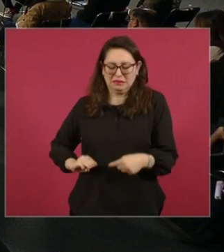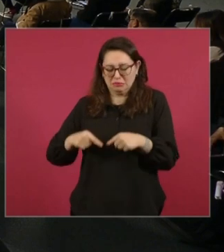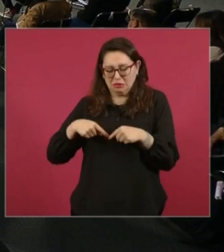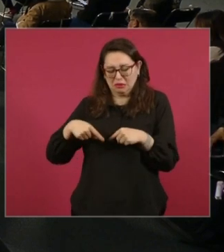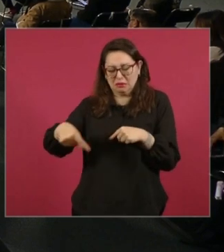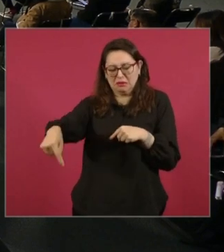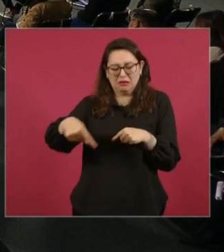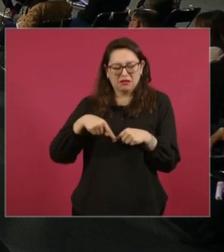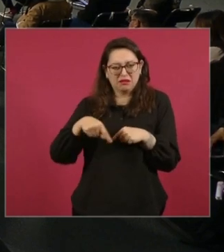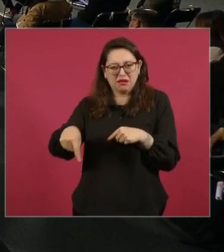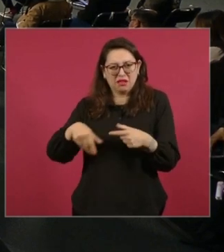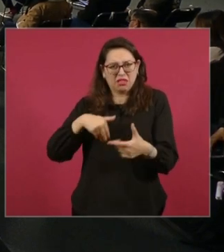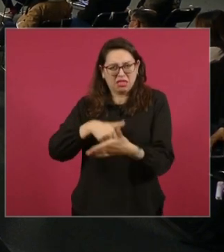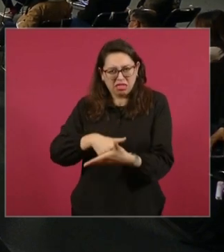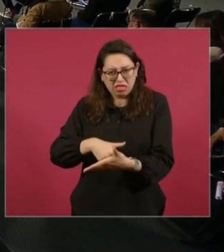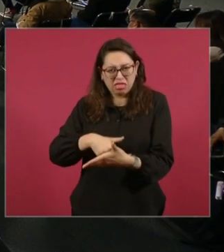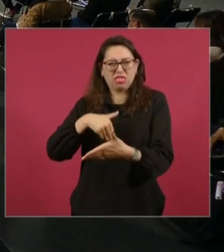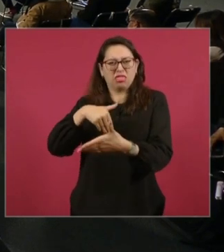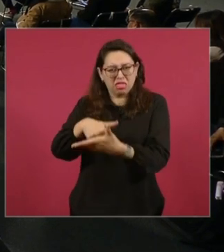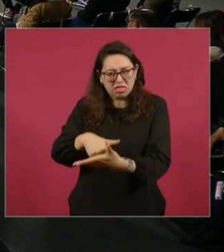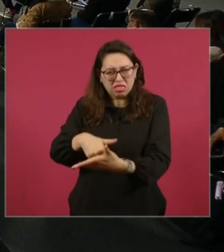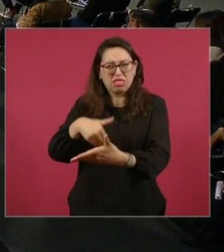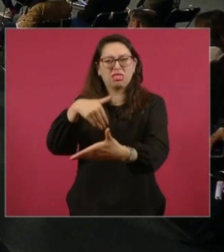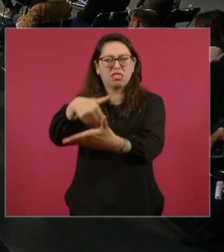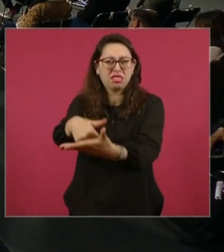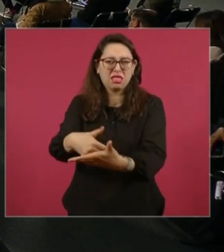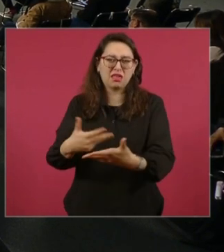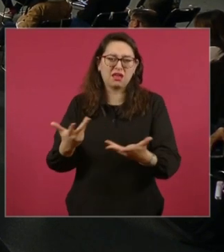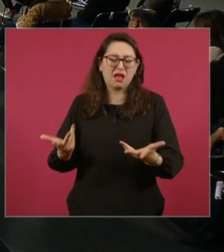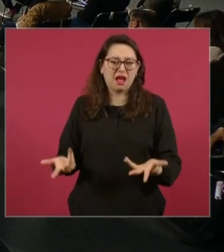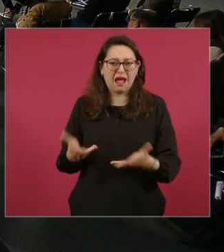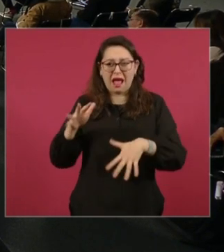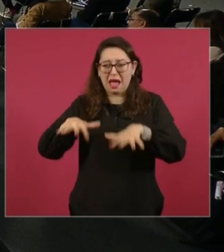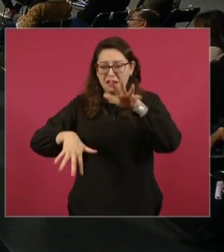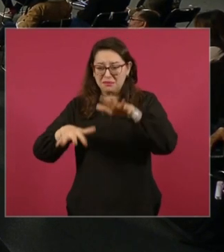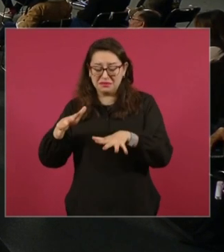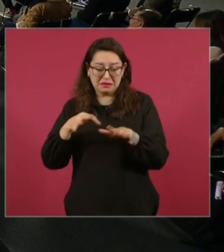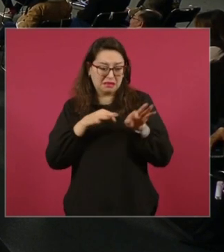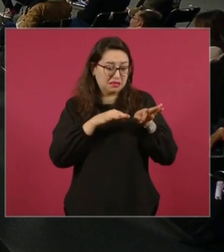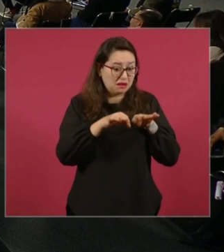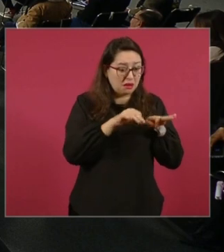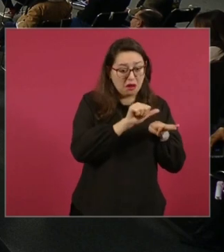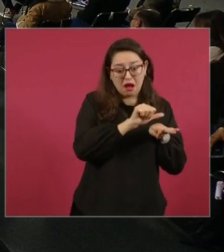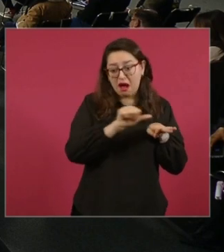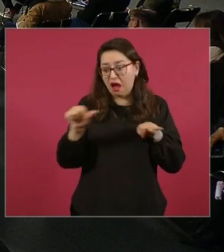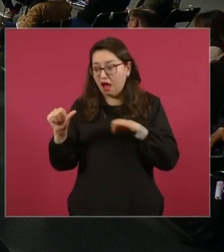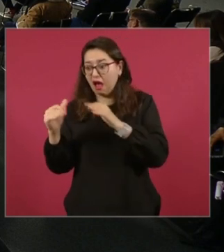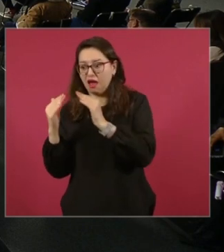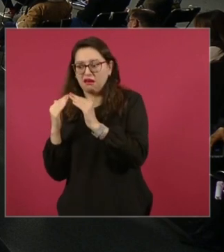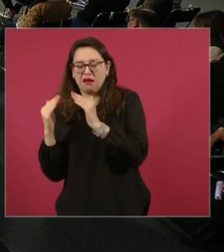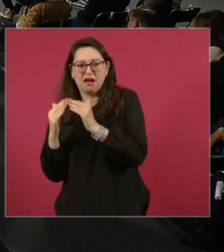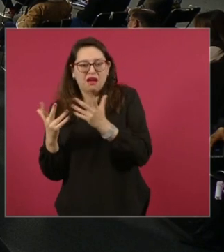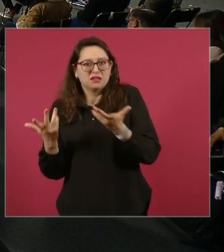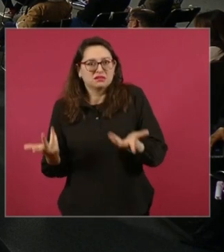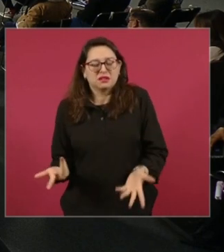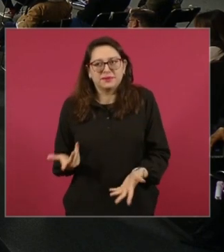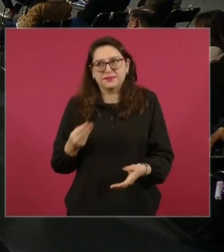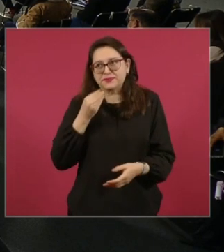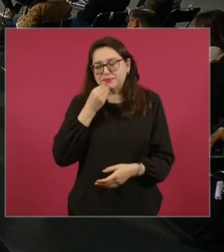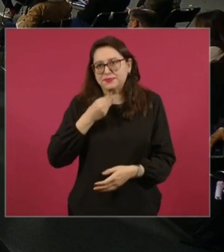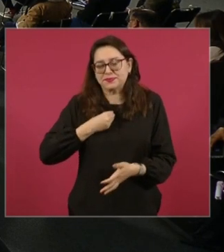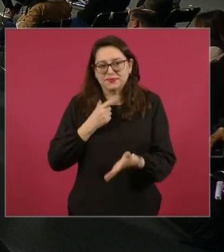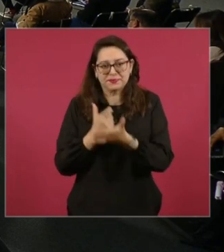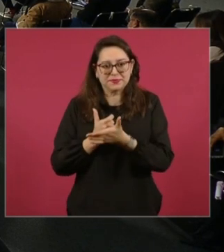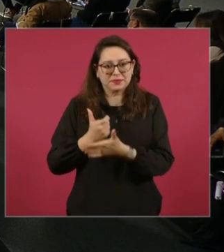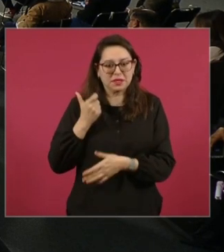veces los usuarios deben cubrir el costo para cruzar de sus lugares de trabajo a sus hogares, como ocurre en las casetas del